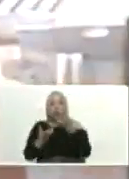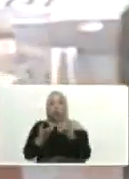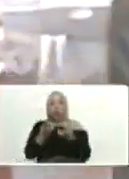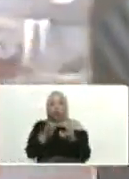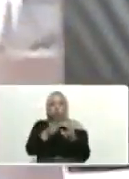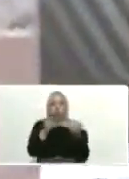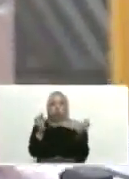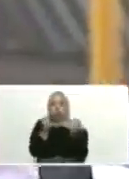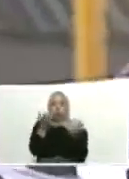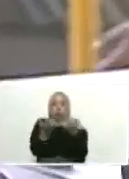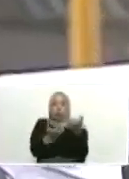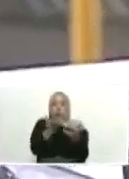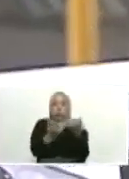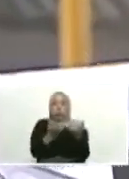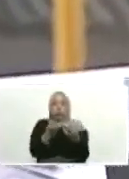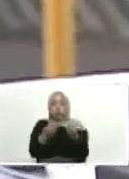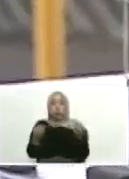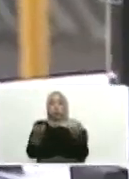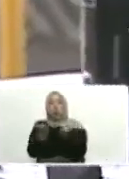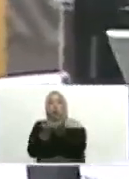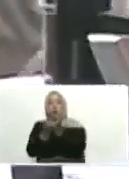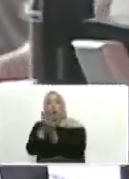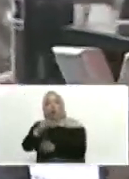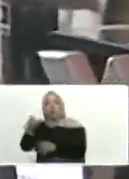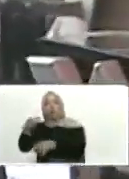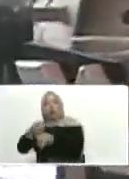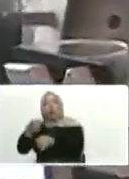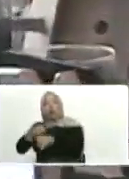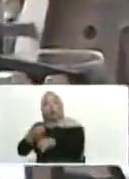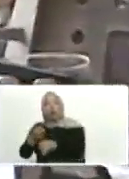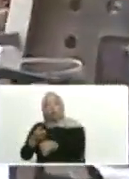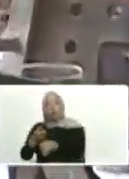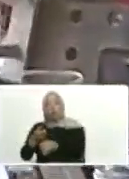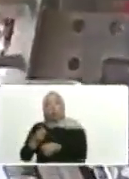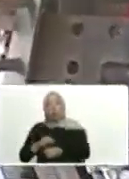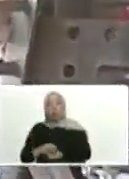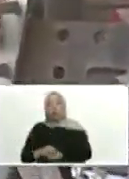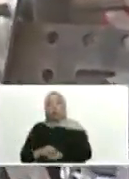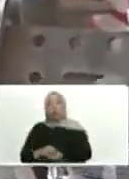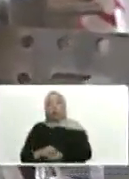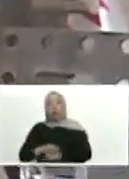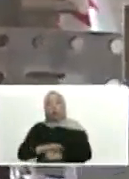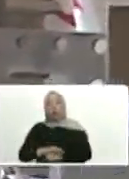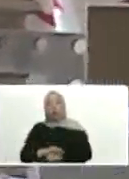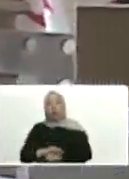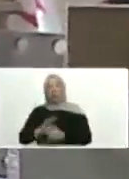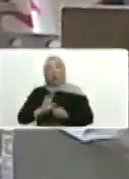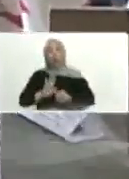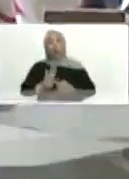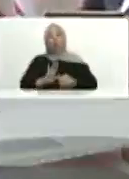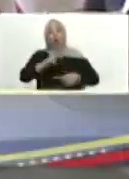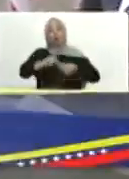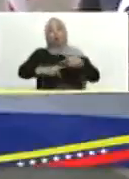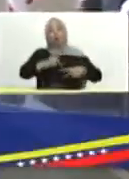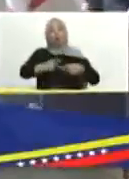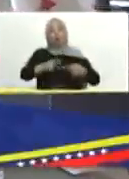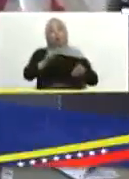del horno de la clase Obrera este allí este para poder producir esta Lumina calcinada